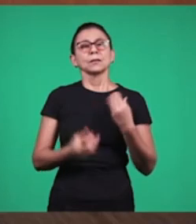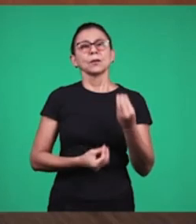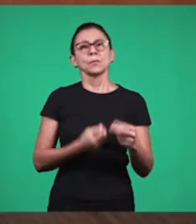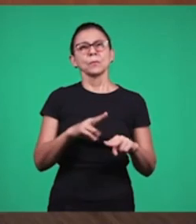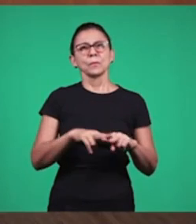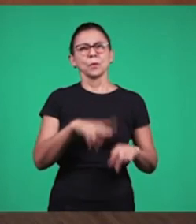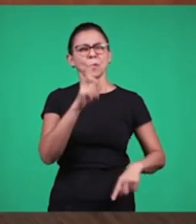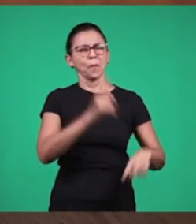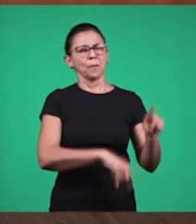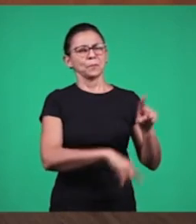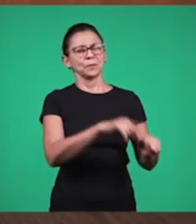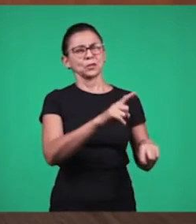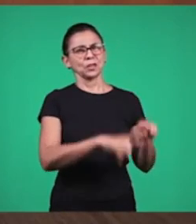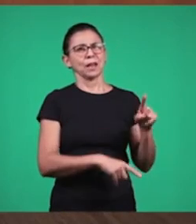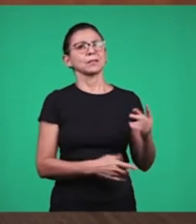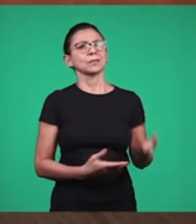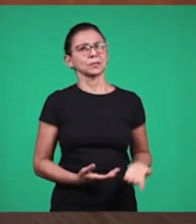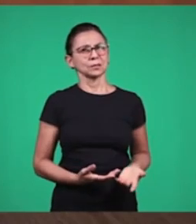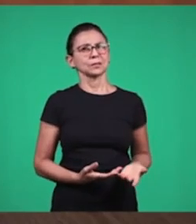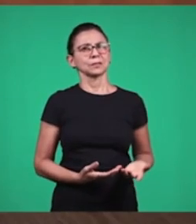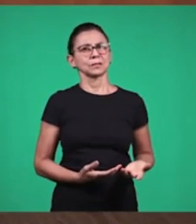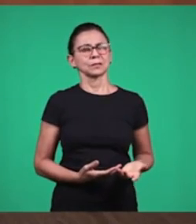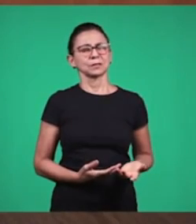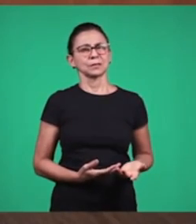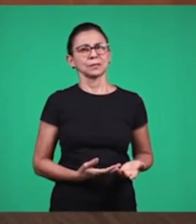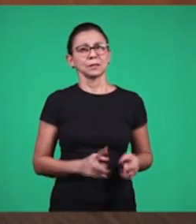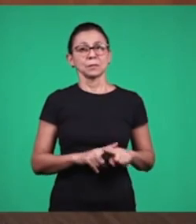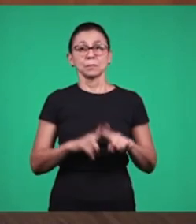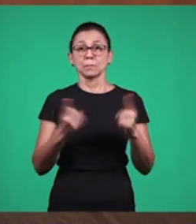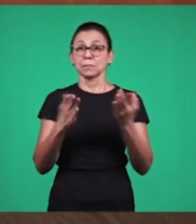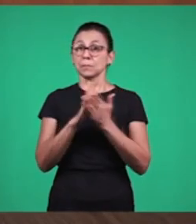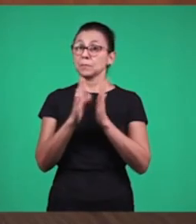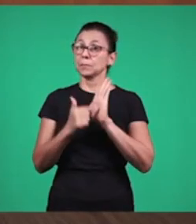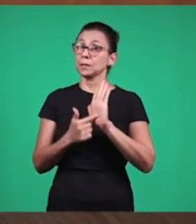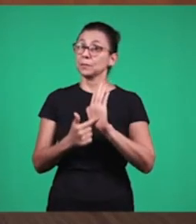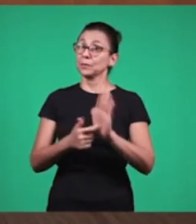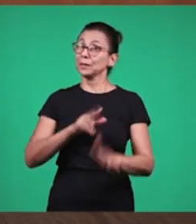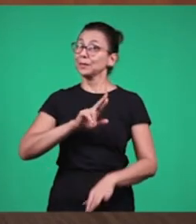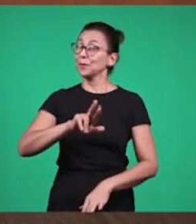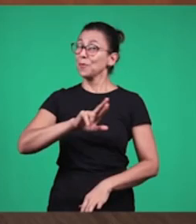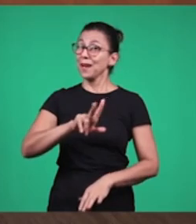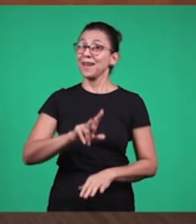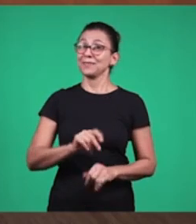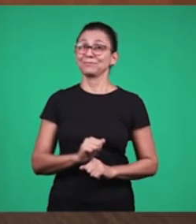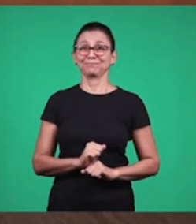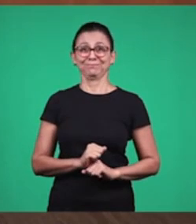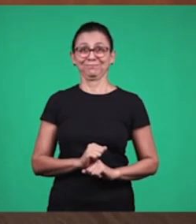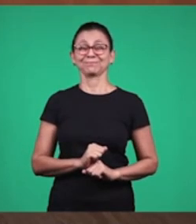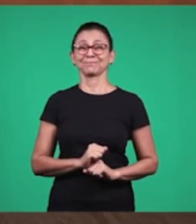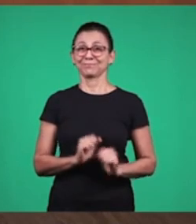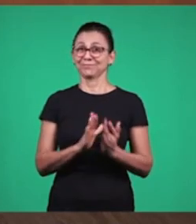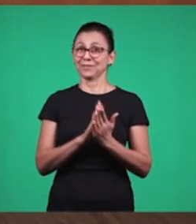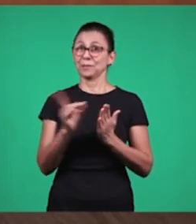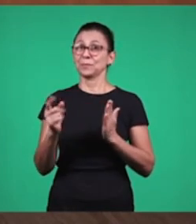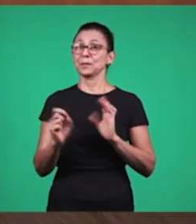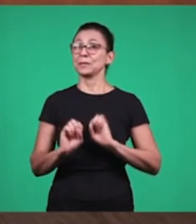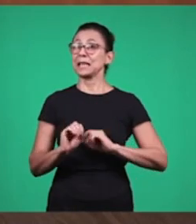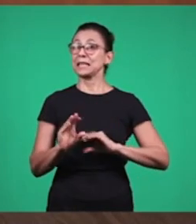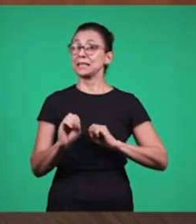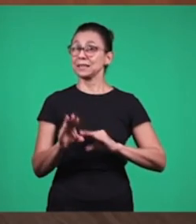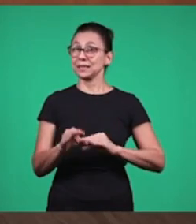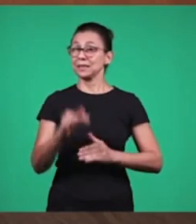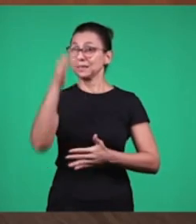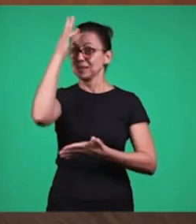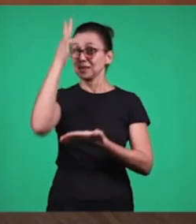una demostración de su fe. Por eso la cuestión es que la Biblia dice que no es así. La Biblia dice: